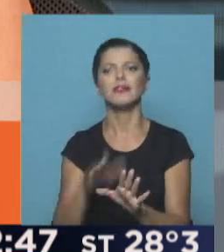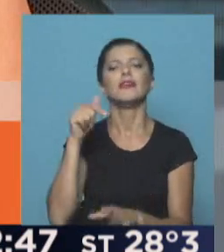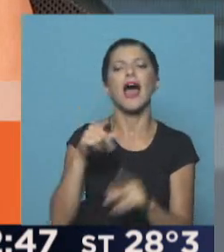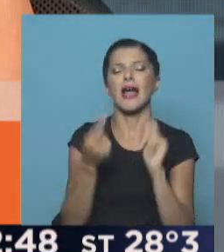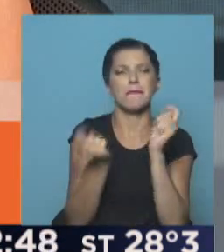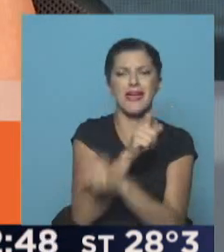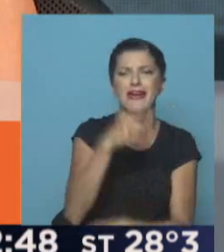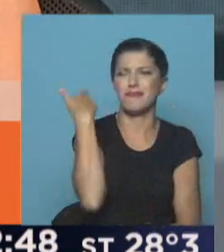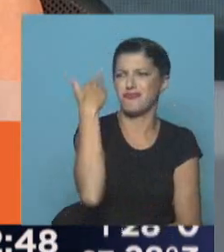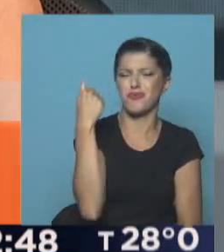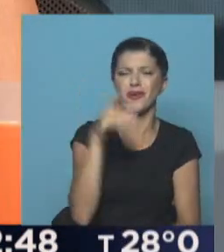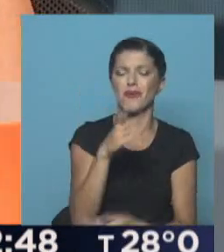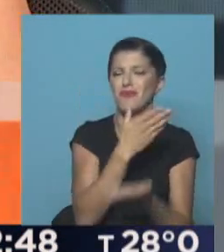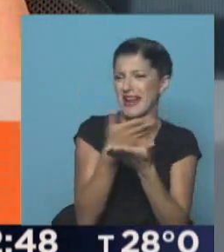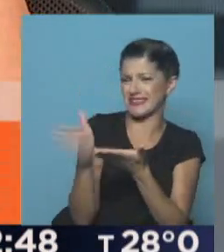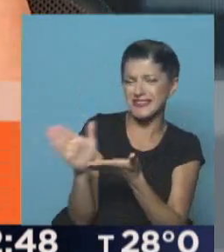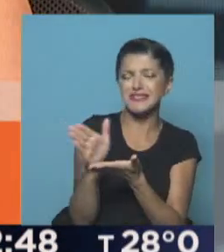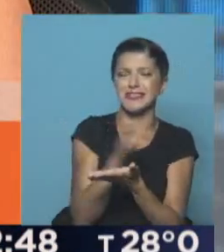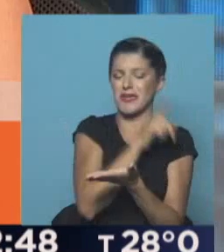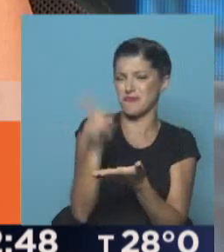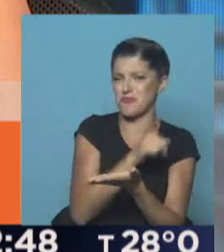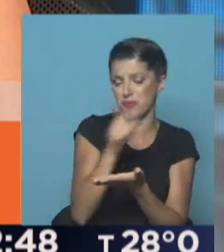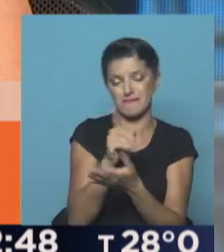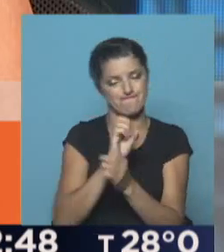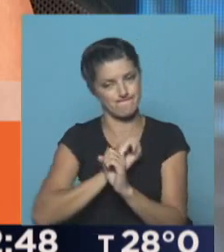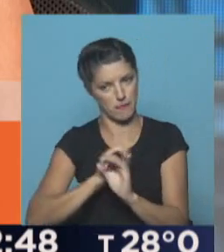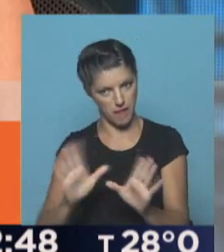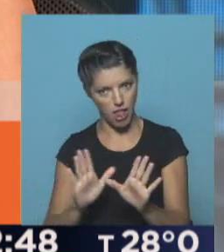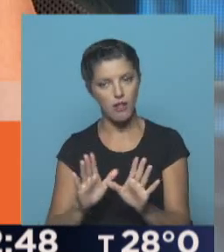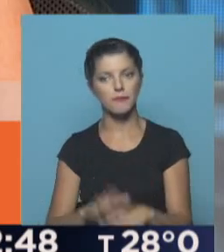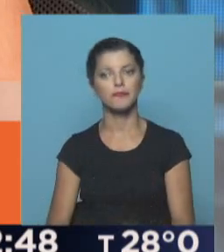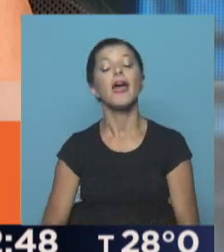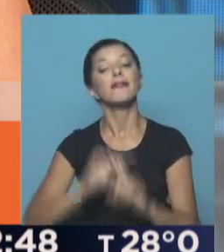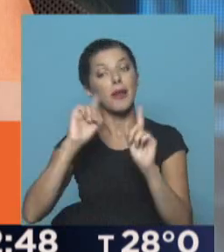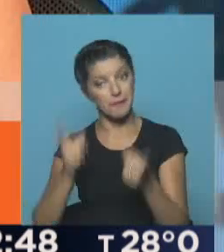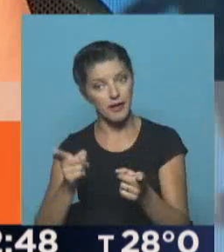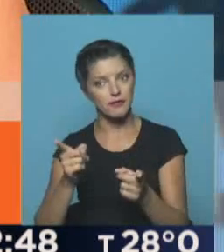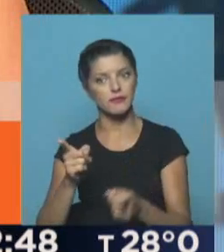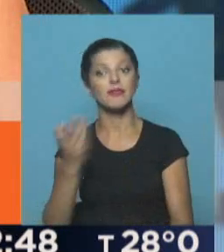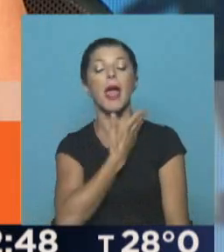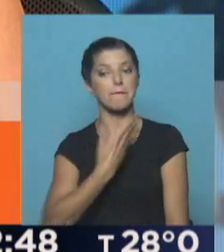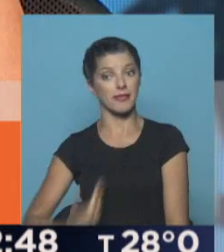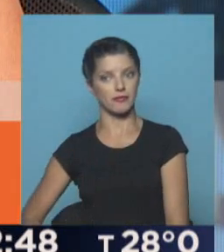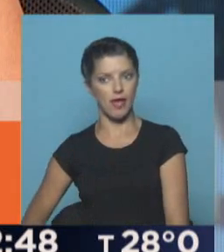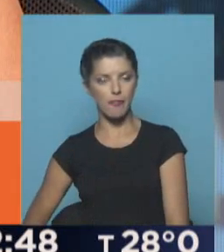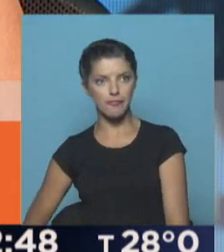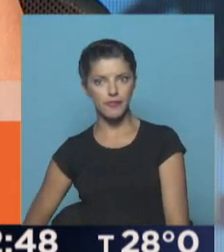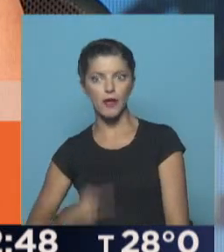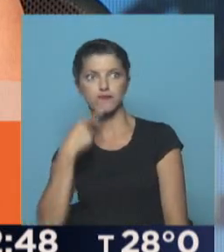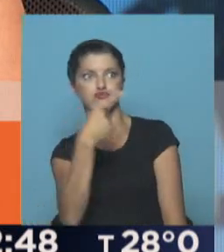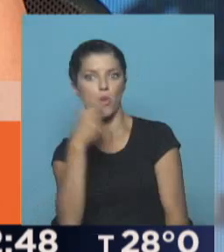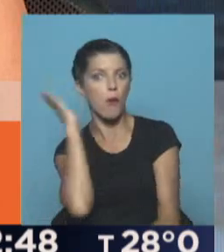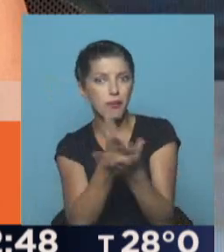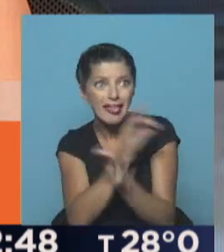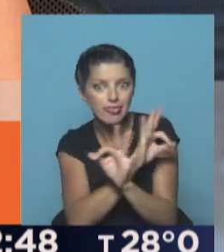discurso xenófobo, racista, bueno, hay otro paso y además insisto en que la falta de reacción y de condena enérgica por parte de Enrique Peña